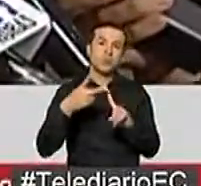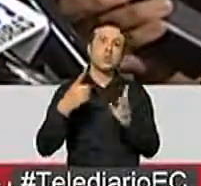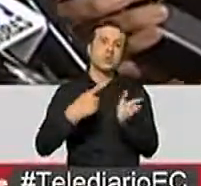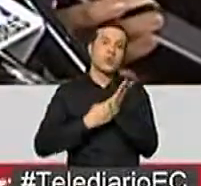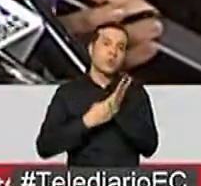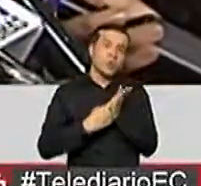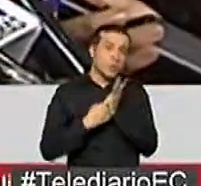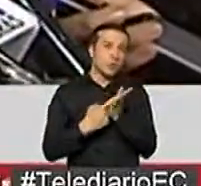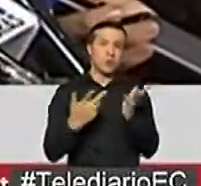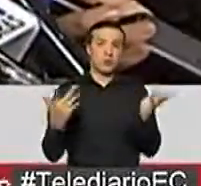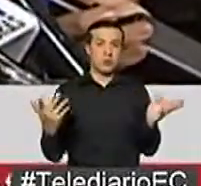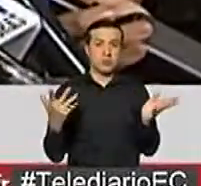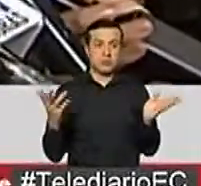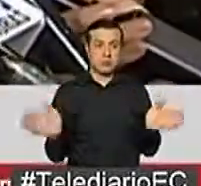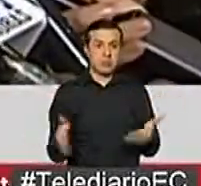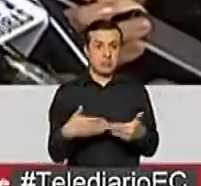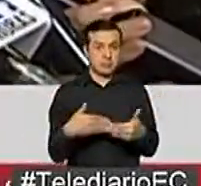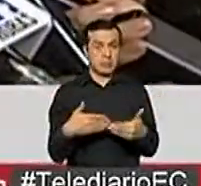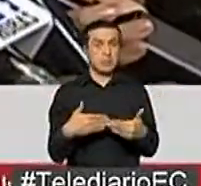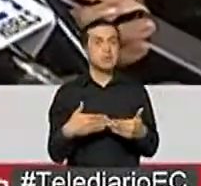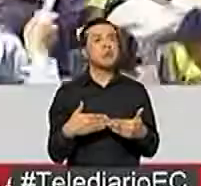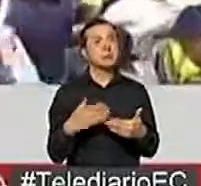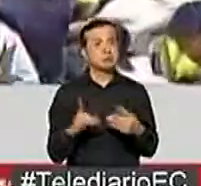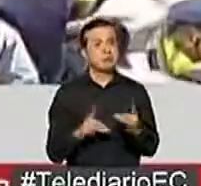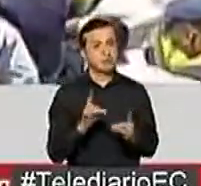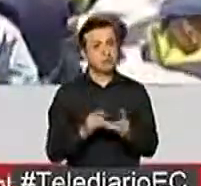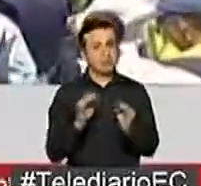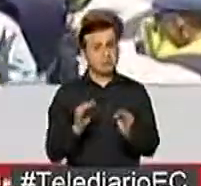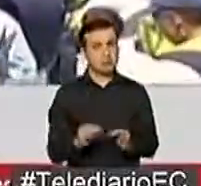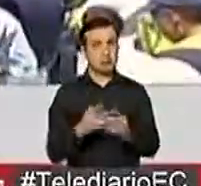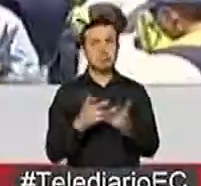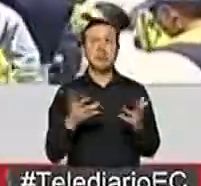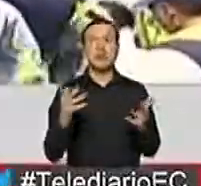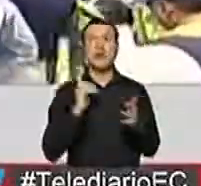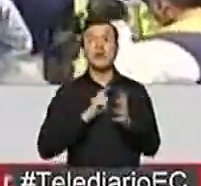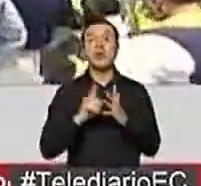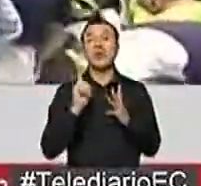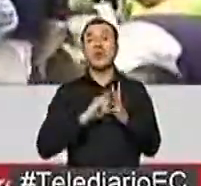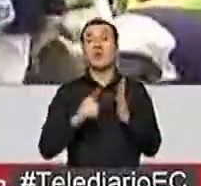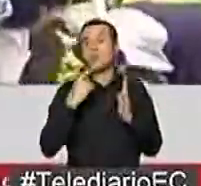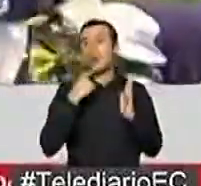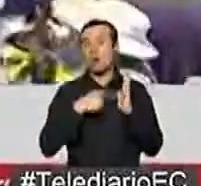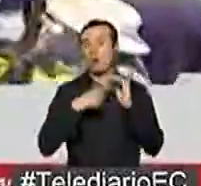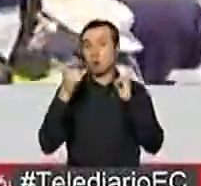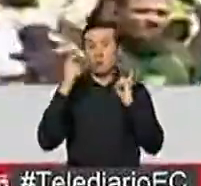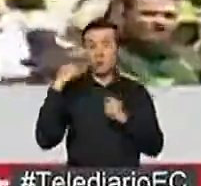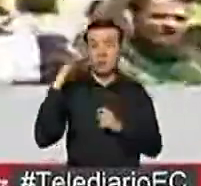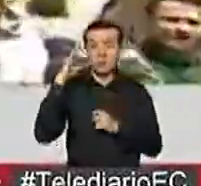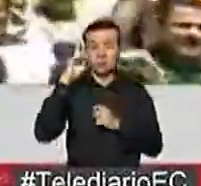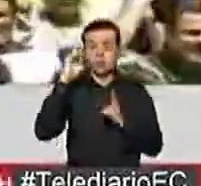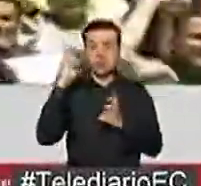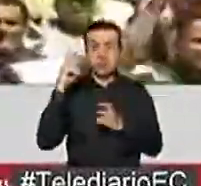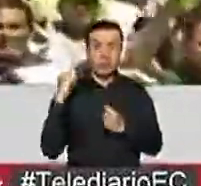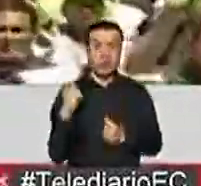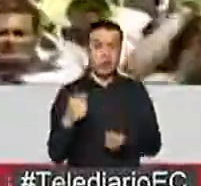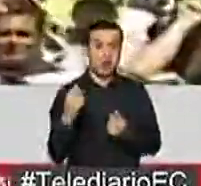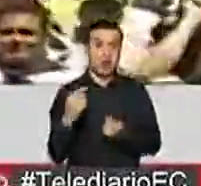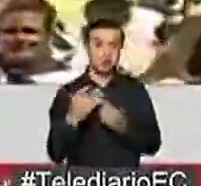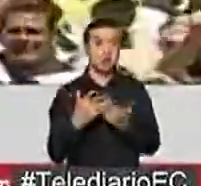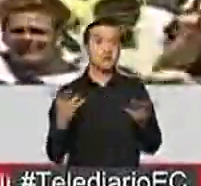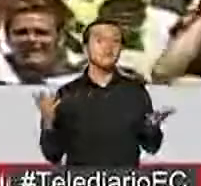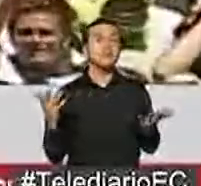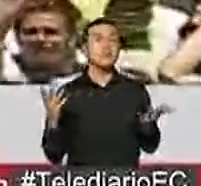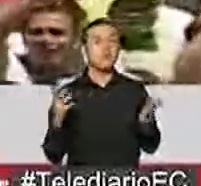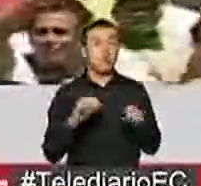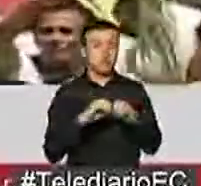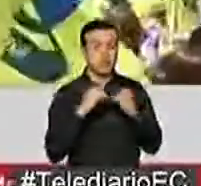debate, que no está cerrado, es perfectamente legal. Y es que además existen otros temas como un control más riguroso al gasto de campaña y al financiamiento de